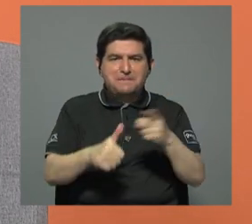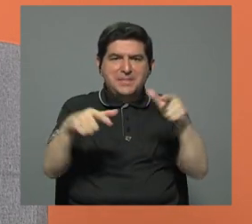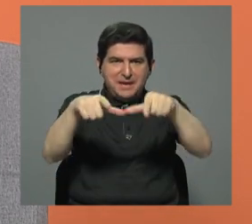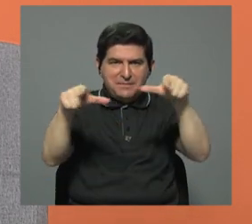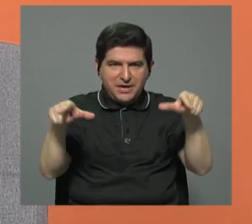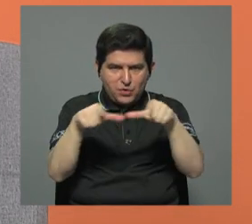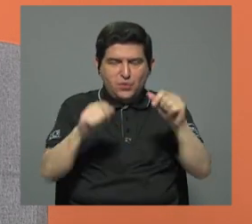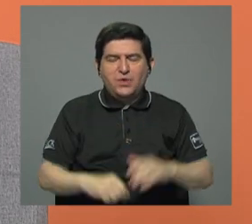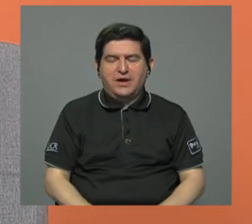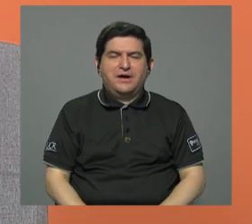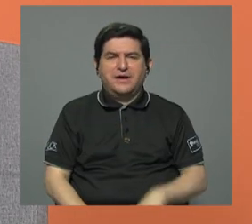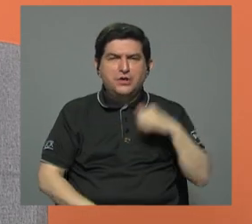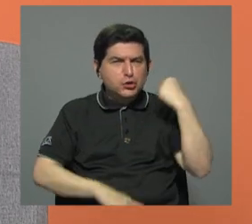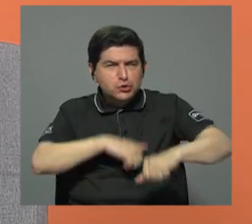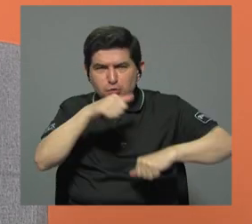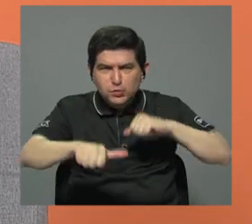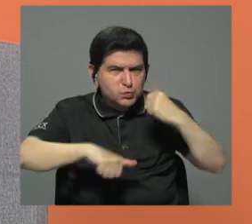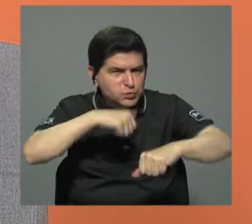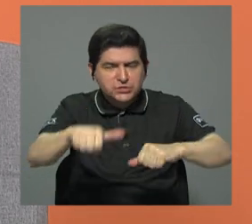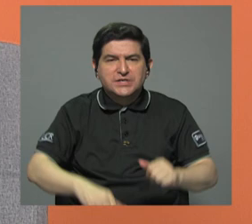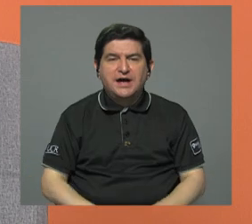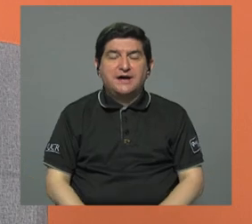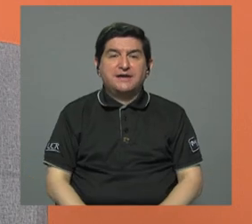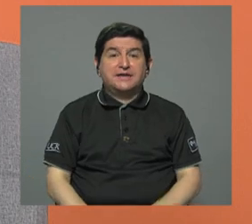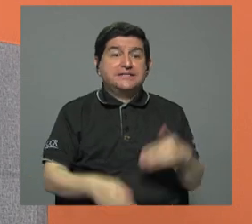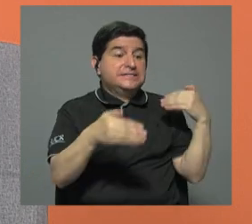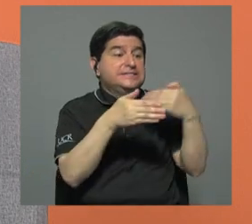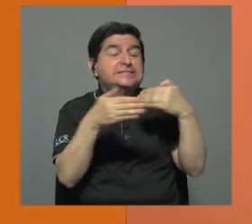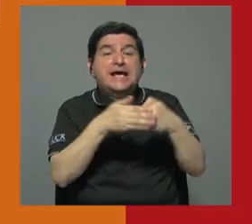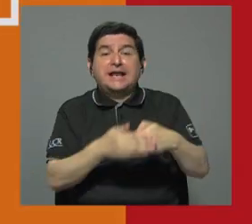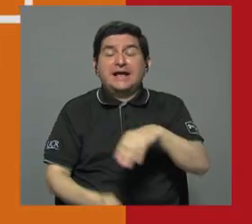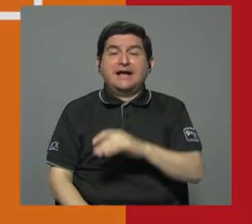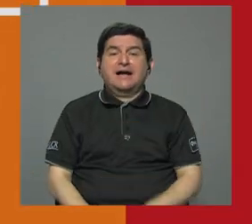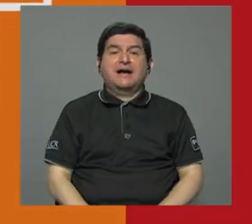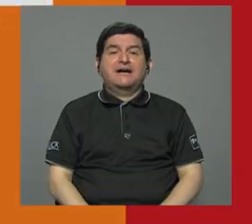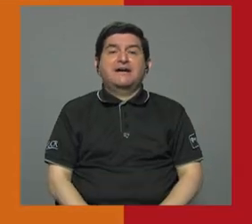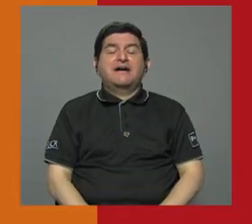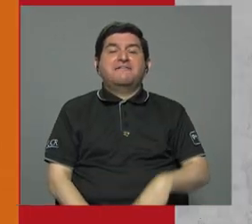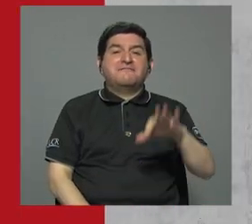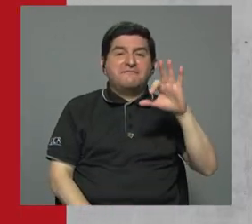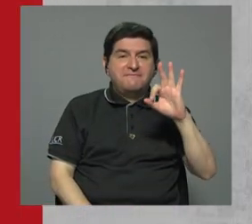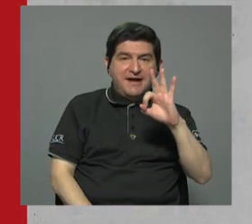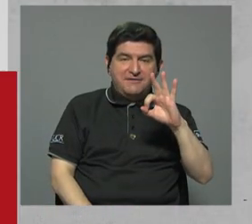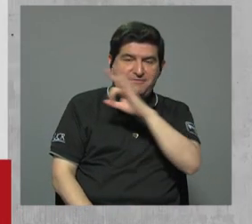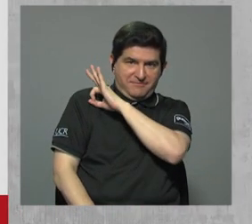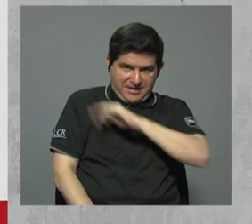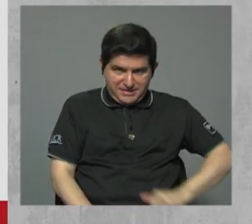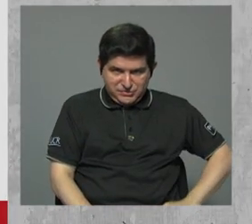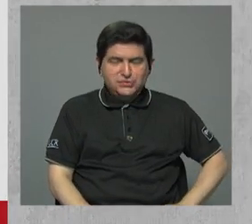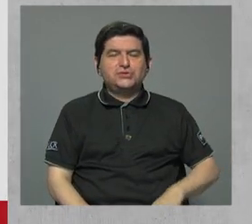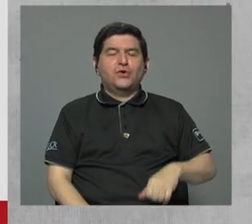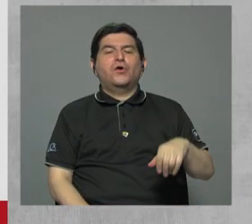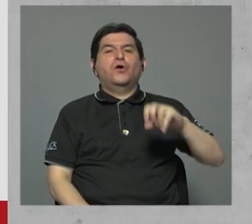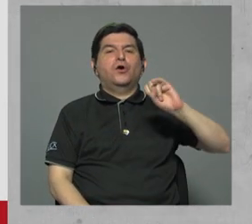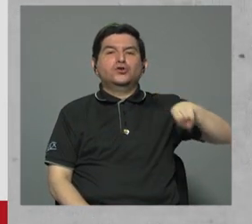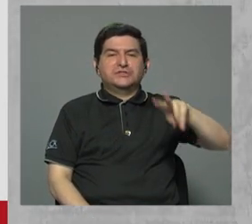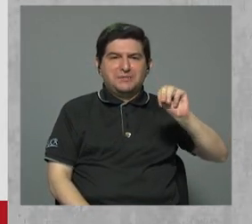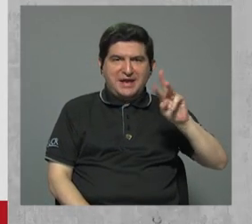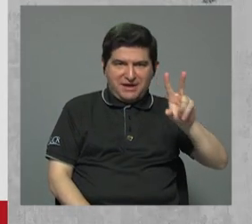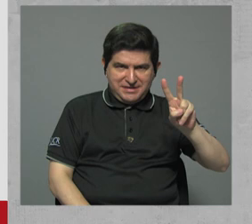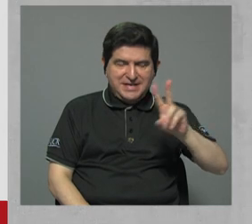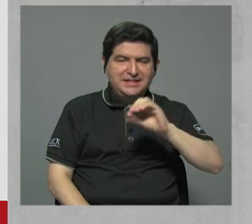lugar, disputan este primer lugar, y al acecho Fabricio Villalta y Chávez. A solo 8 semanas de las